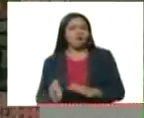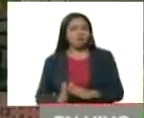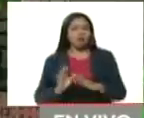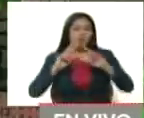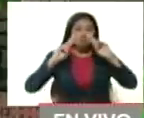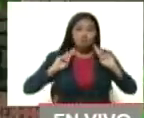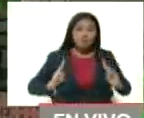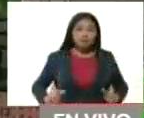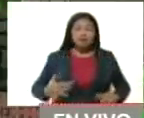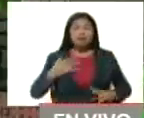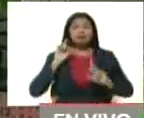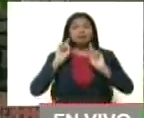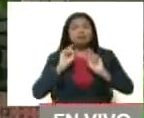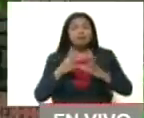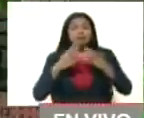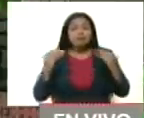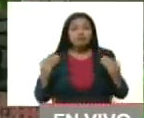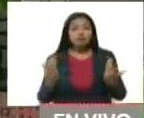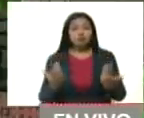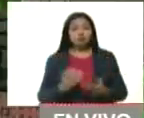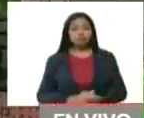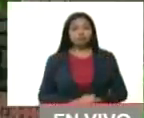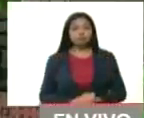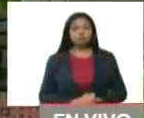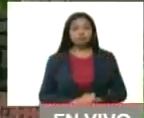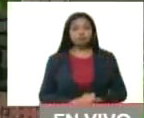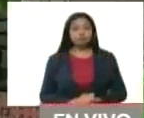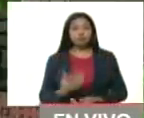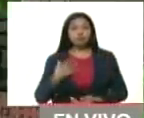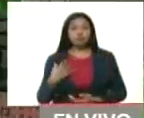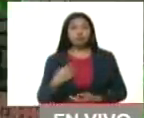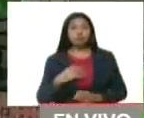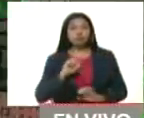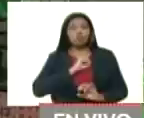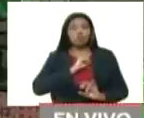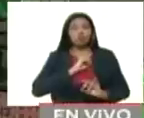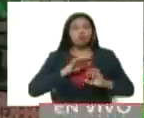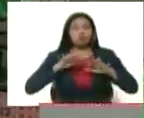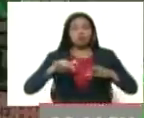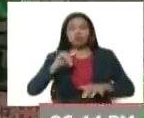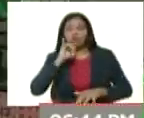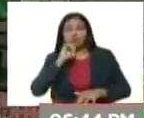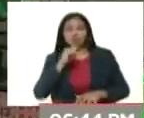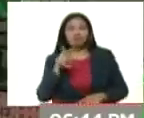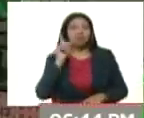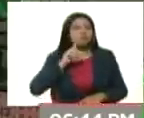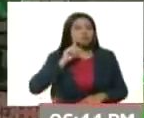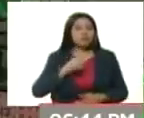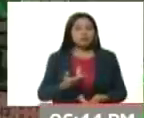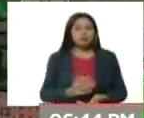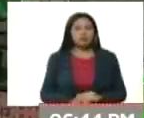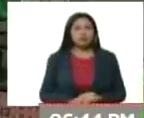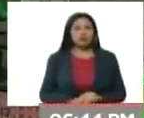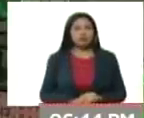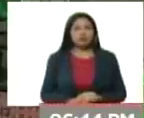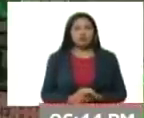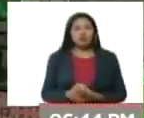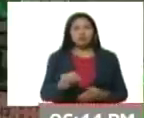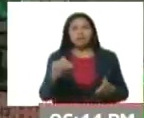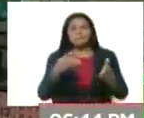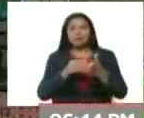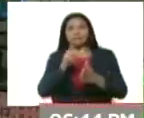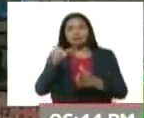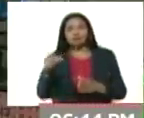la humanidad. No podemos estar atemorizando a las personas con informaciones falsas, que si no sé cuántas mil